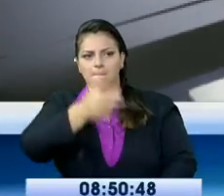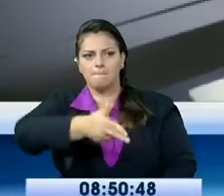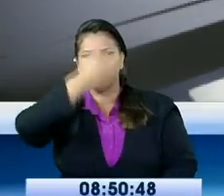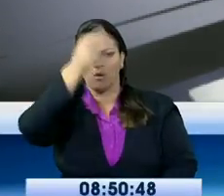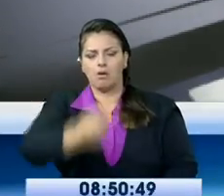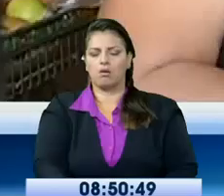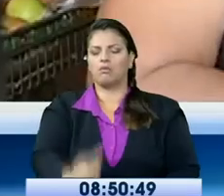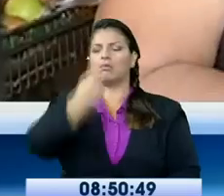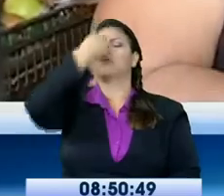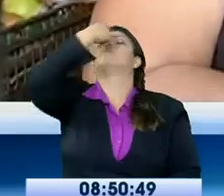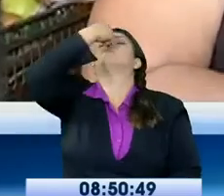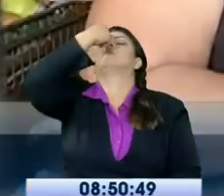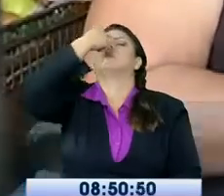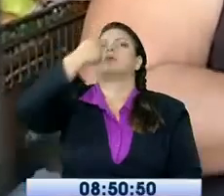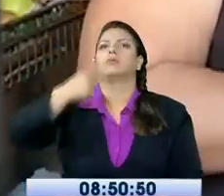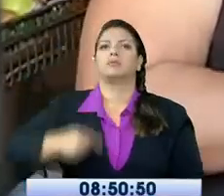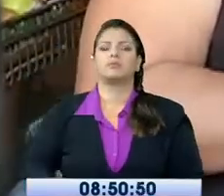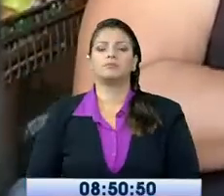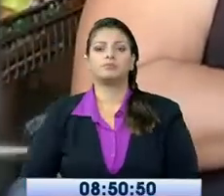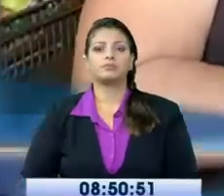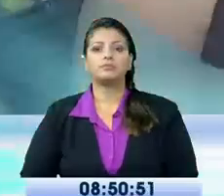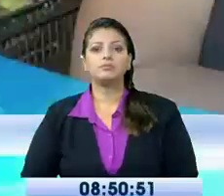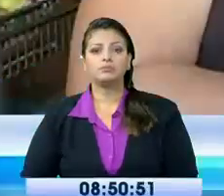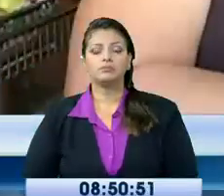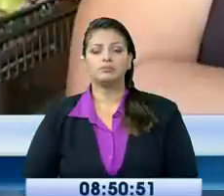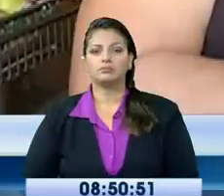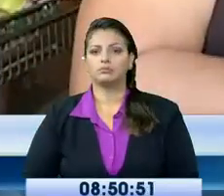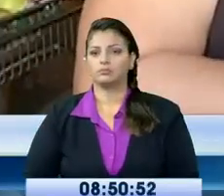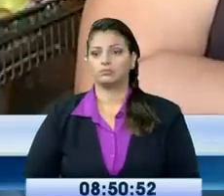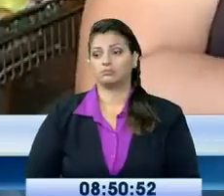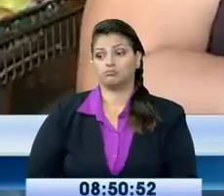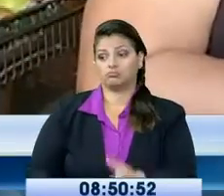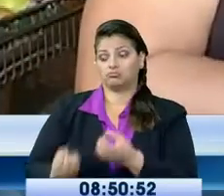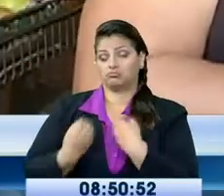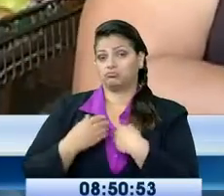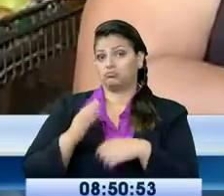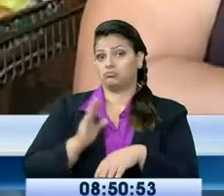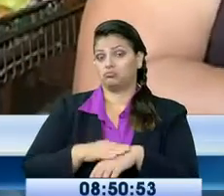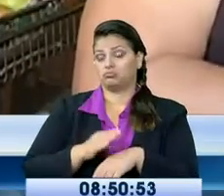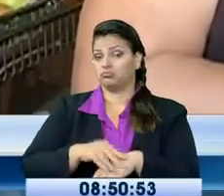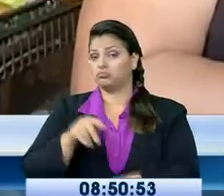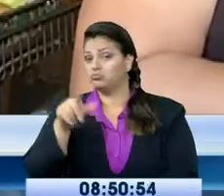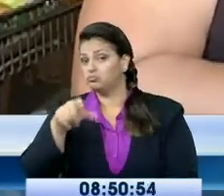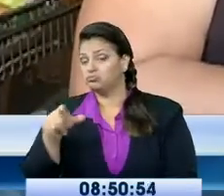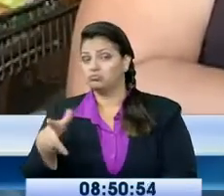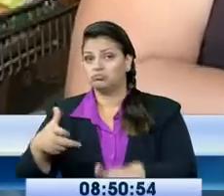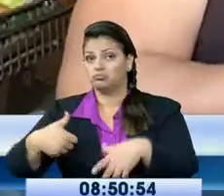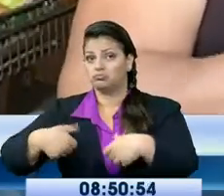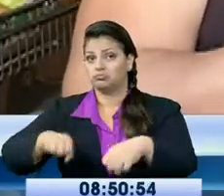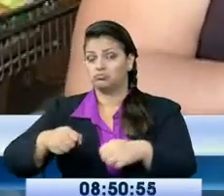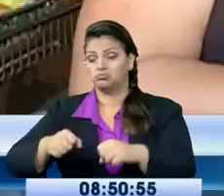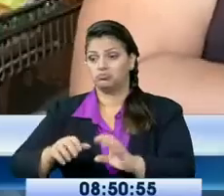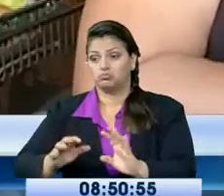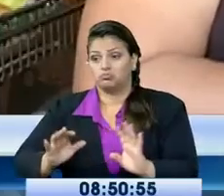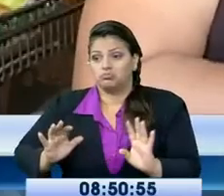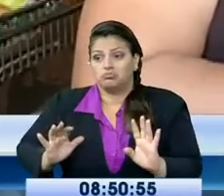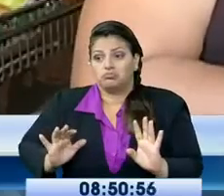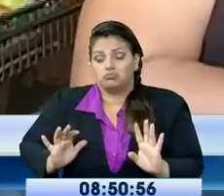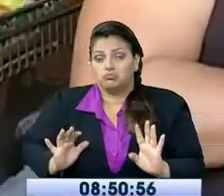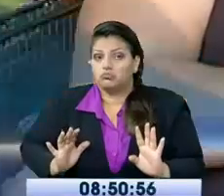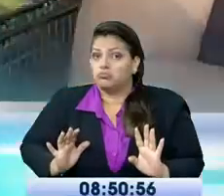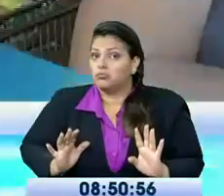Ellos decían que han visto una moto, nada más. Hasta ahí que han disparado y uno ha ido al hospital, algo